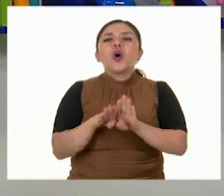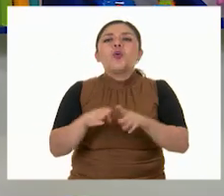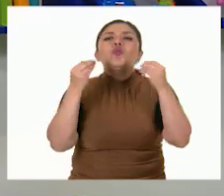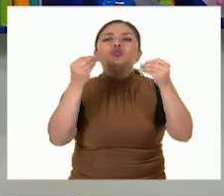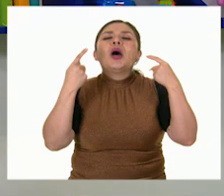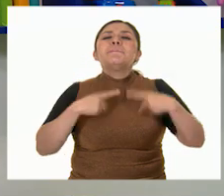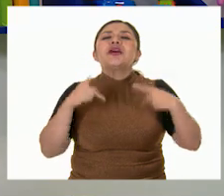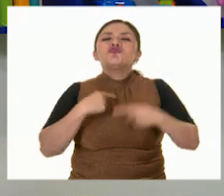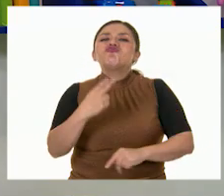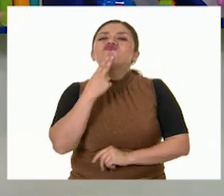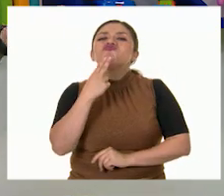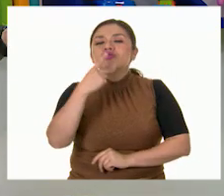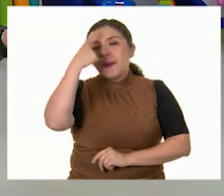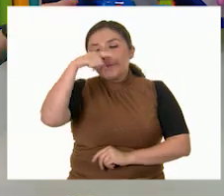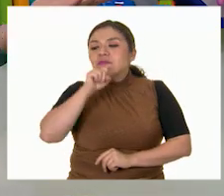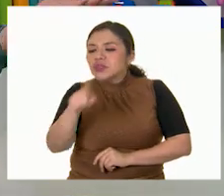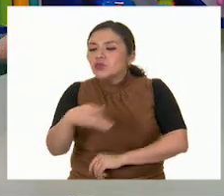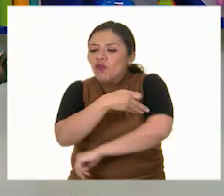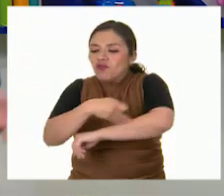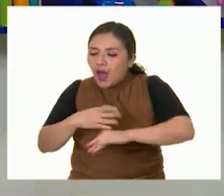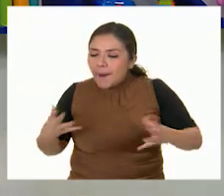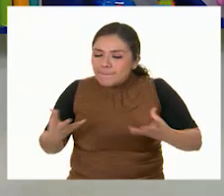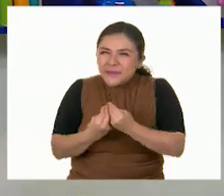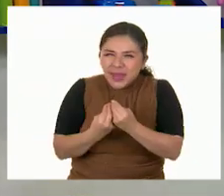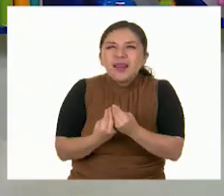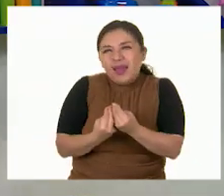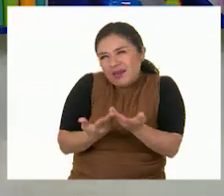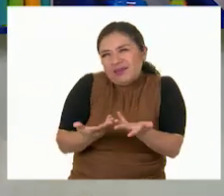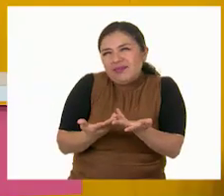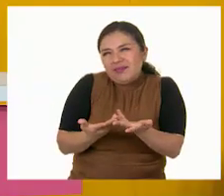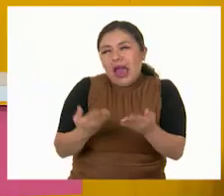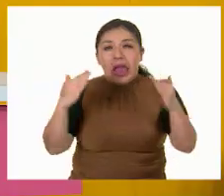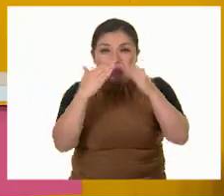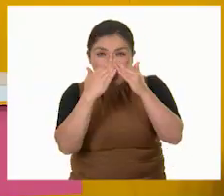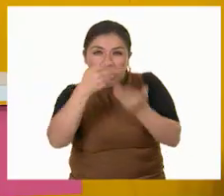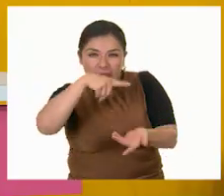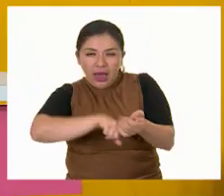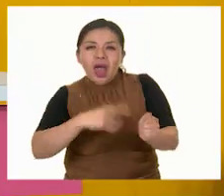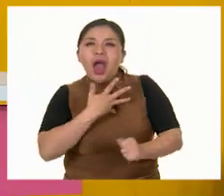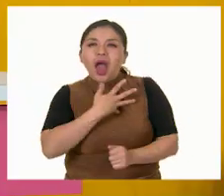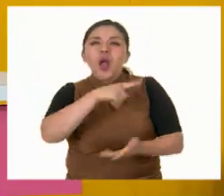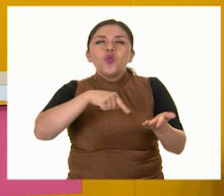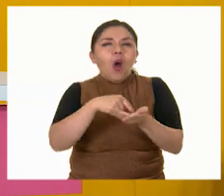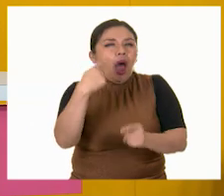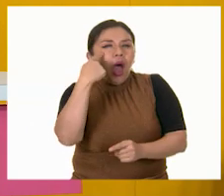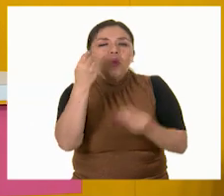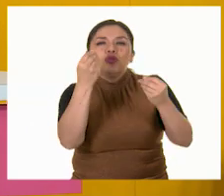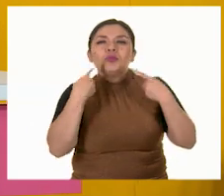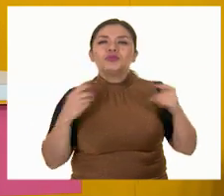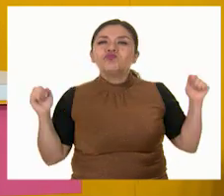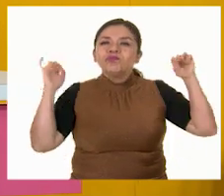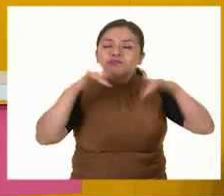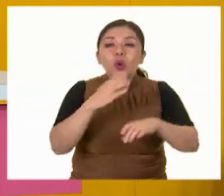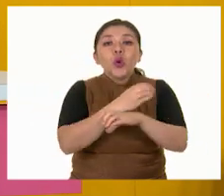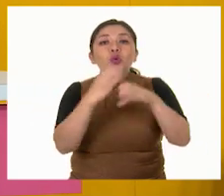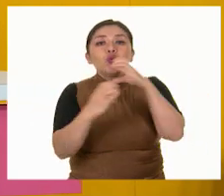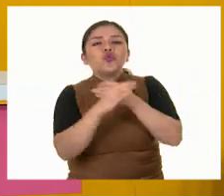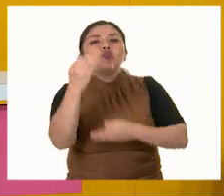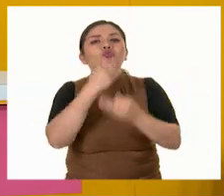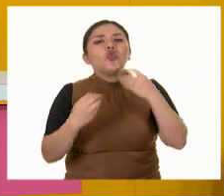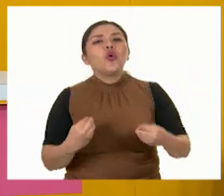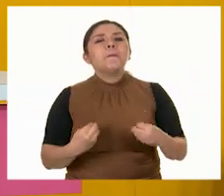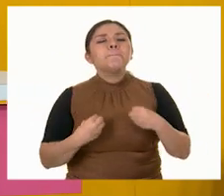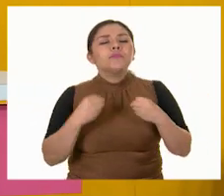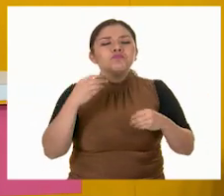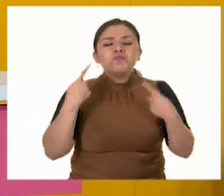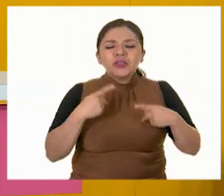común para una misma familia, ¿no? Así es, dentro de la casa hay espacios comunes y objetos que todos los que viven